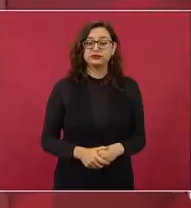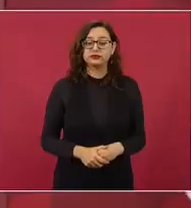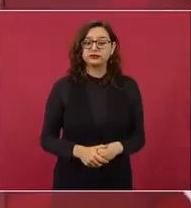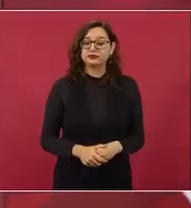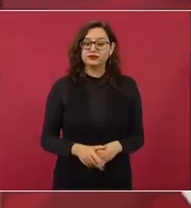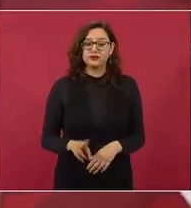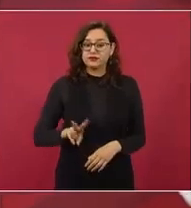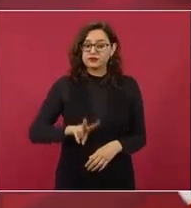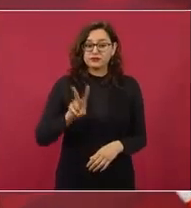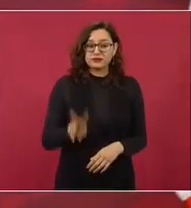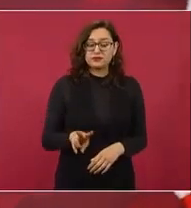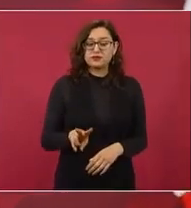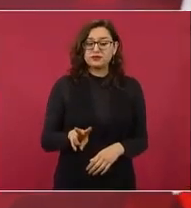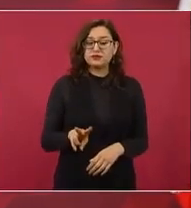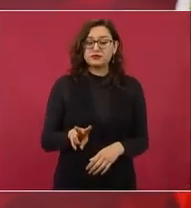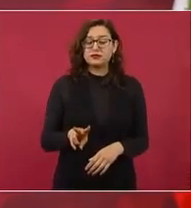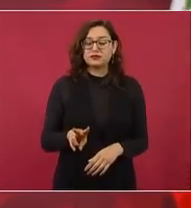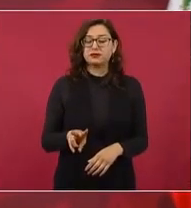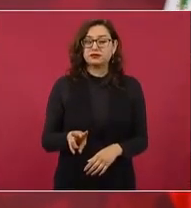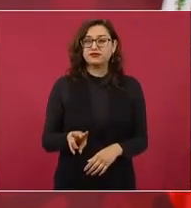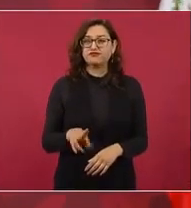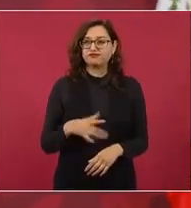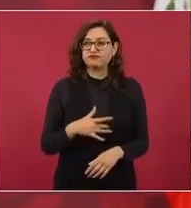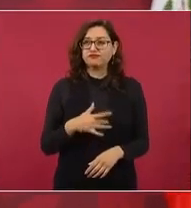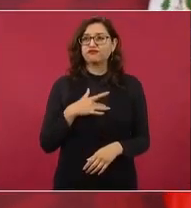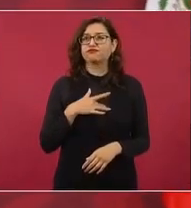es una de las cosas que se